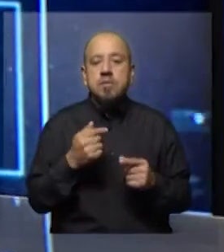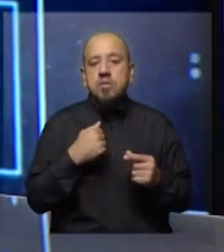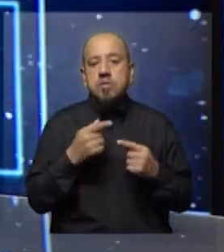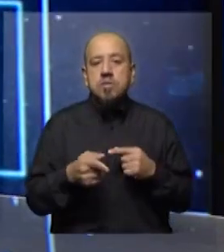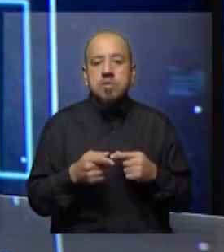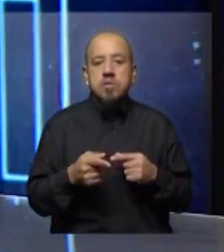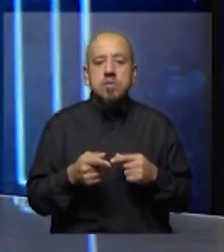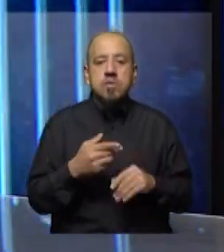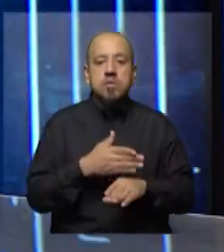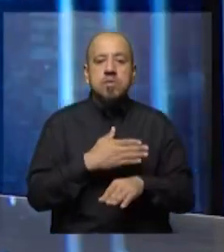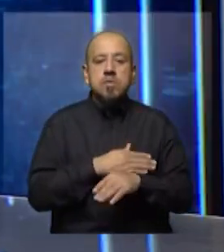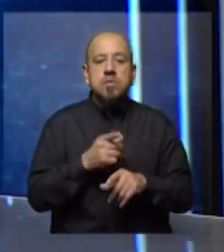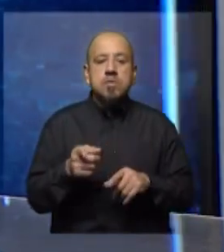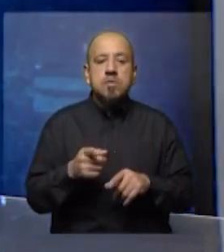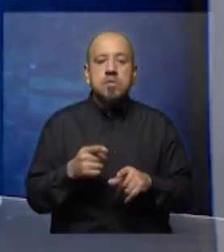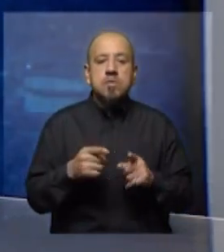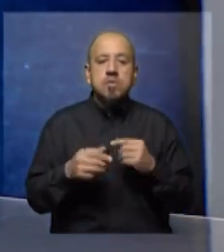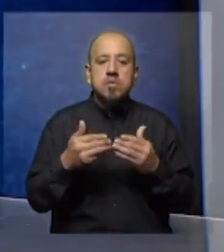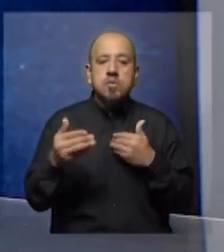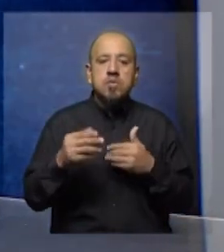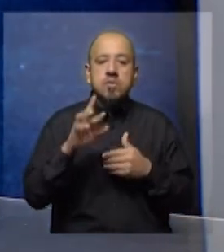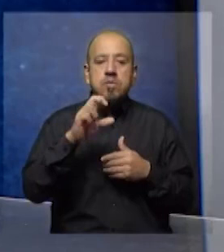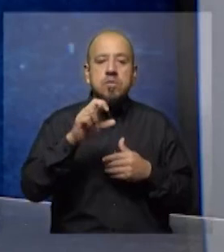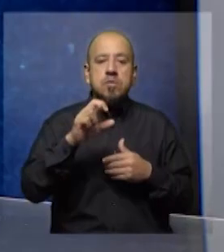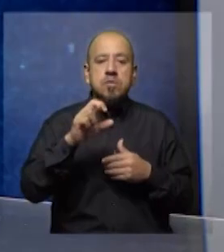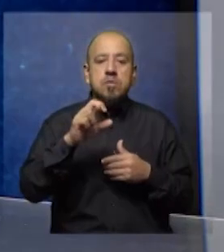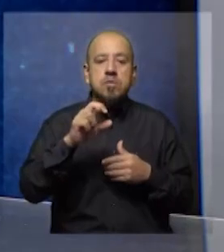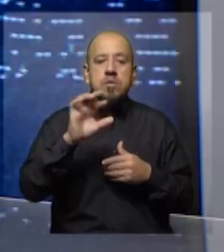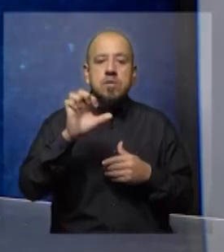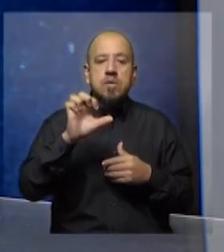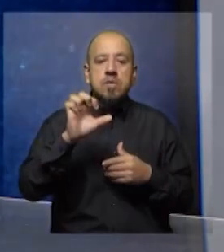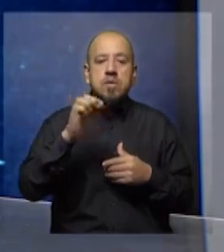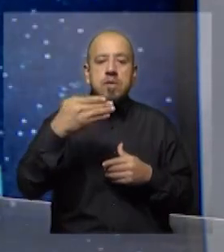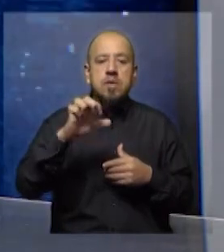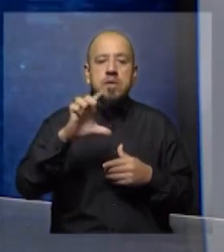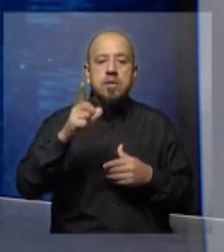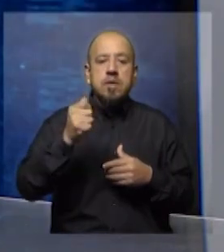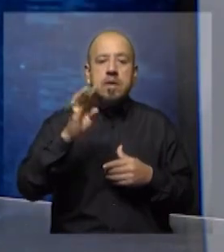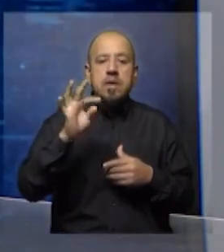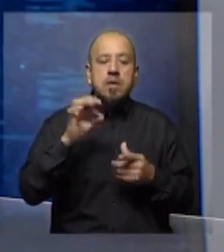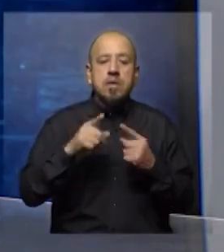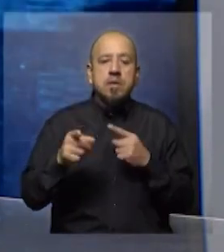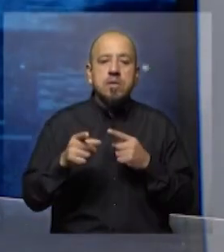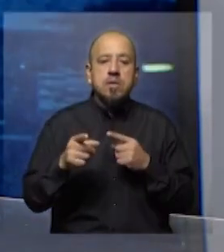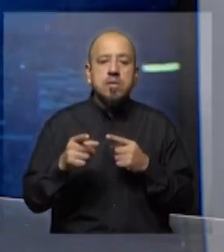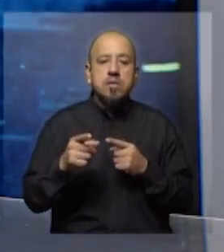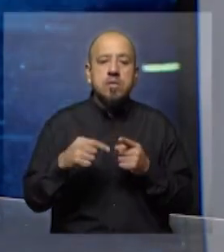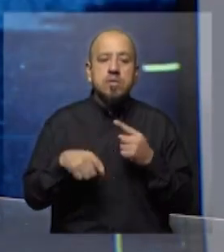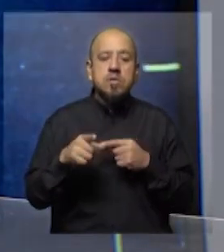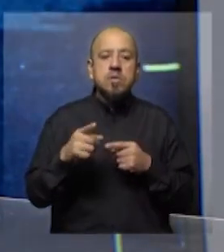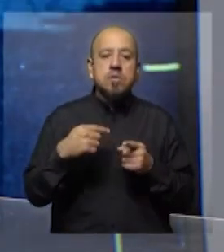antes al mismo tiempo acercamientos con revelatos con José Luis revelato proceso de filosofía en América Latina